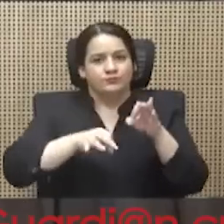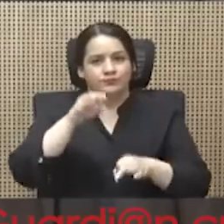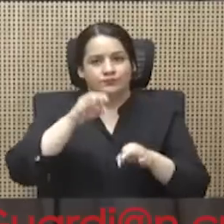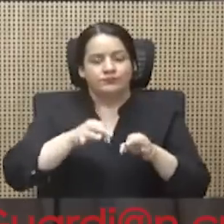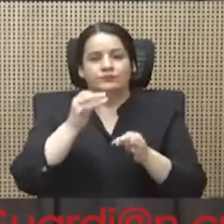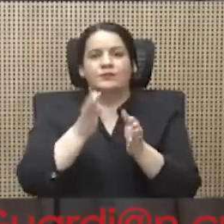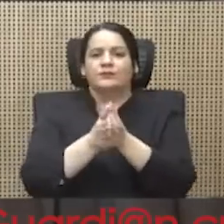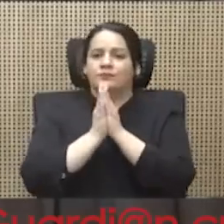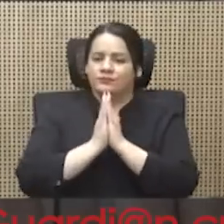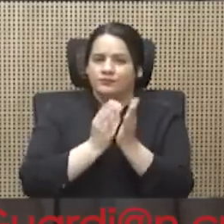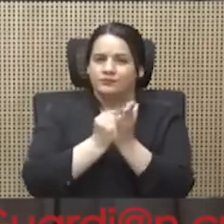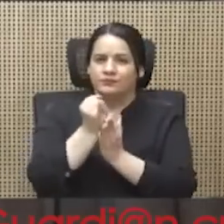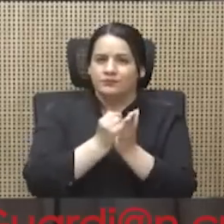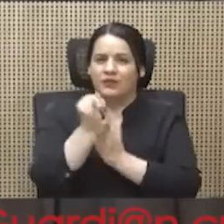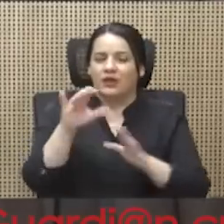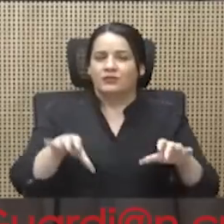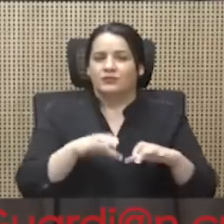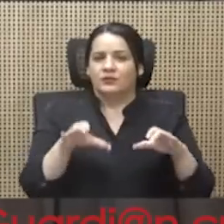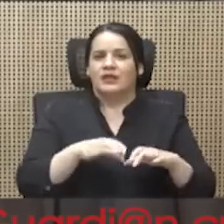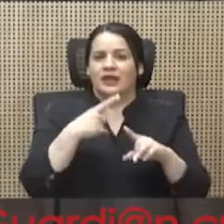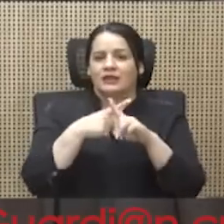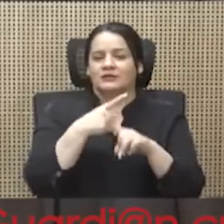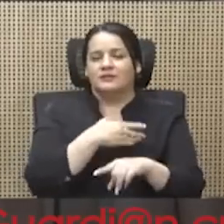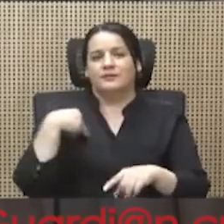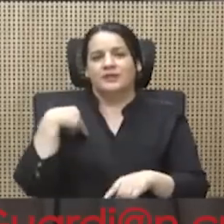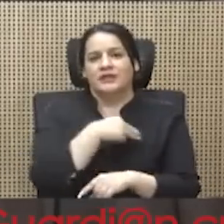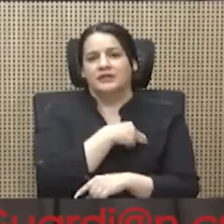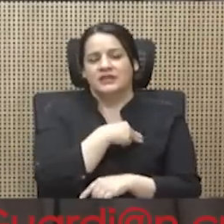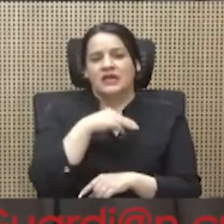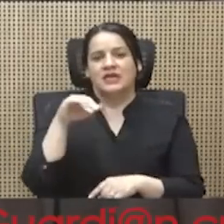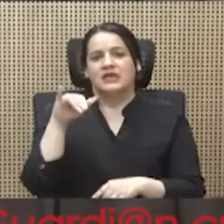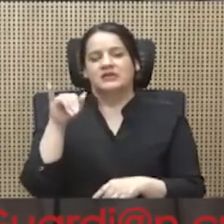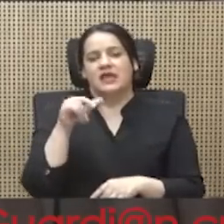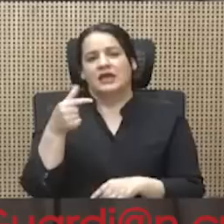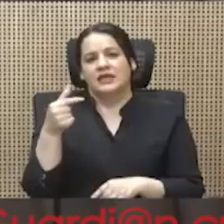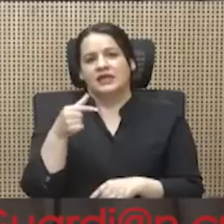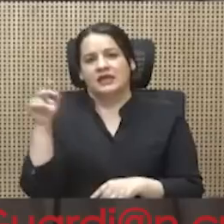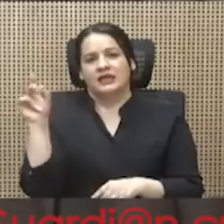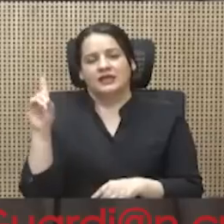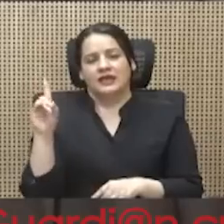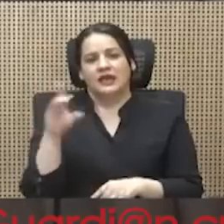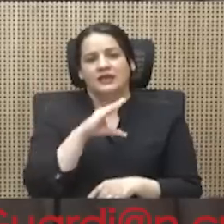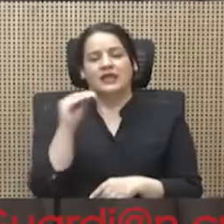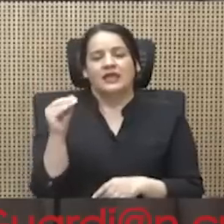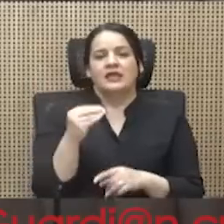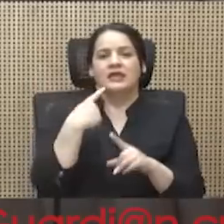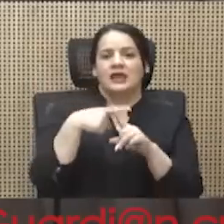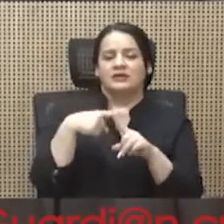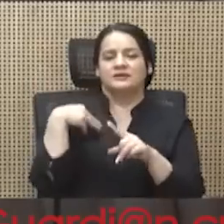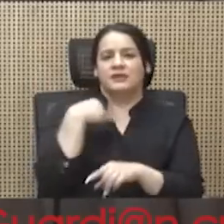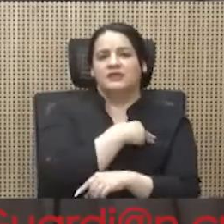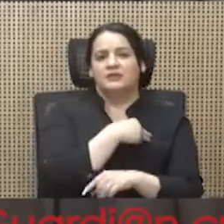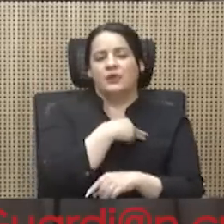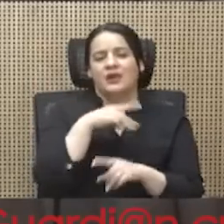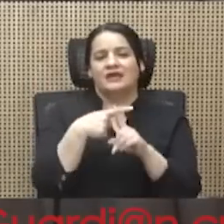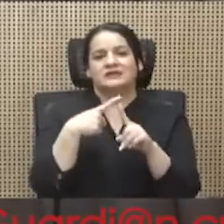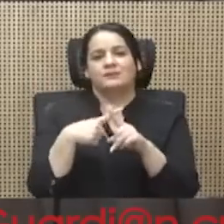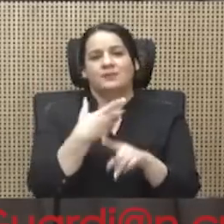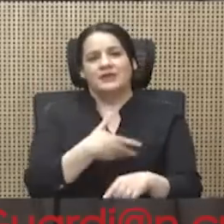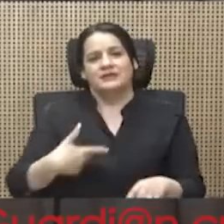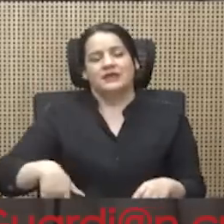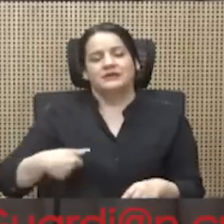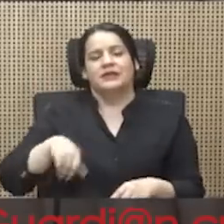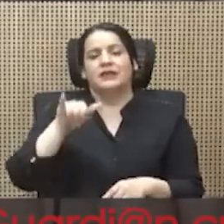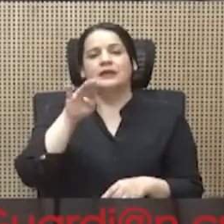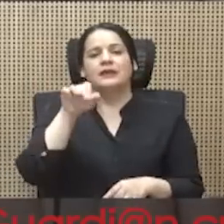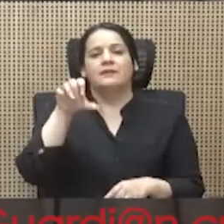se investigue el accionar de la ex ministra Yanina dinarte y el ex ministro de desarrollo humano e inclusión social y expresidente ejecutivo de limas Juan Luis Bermúdez